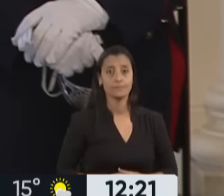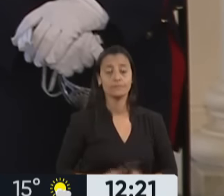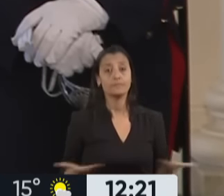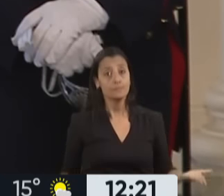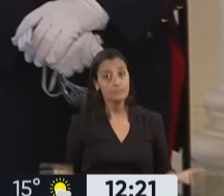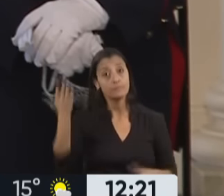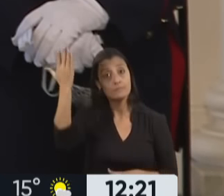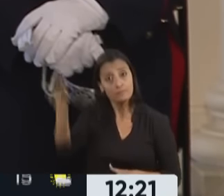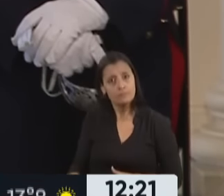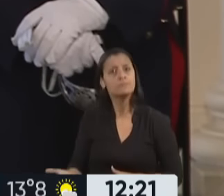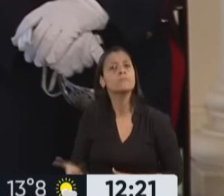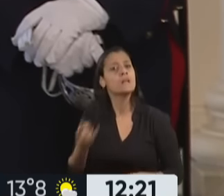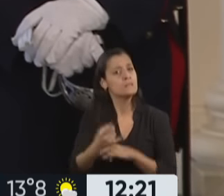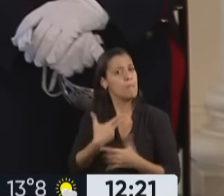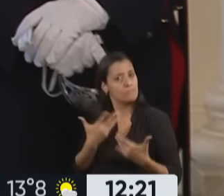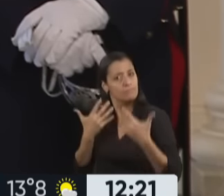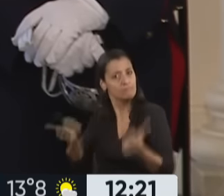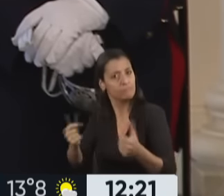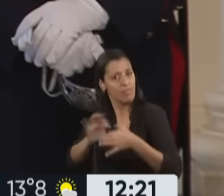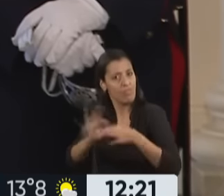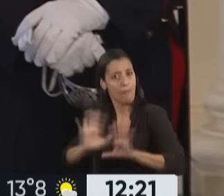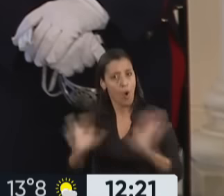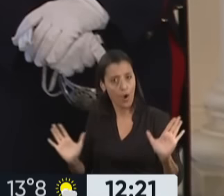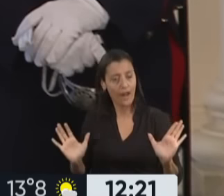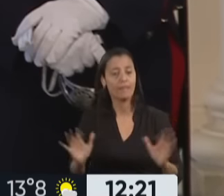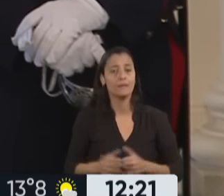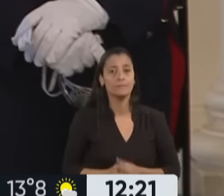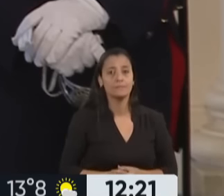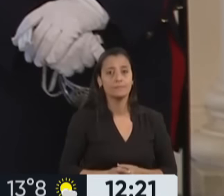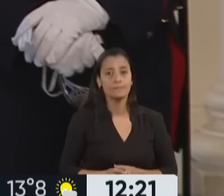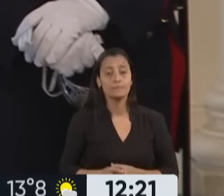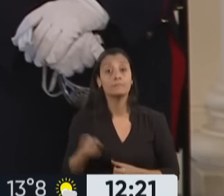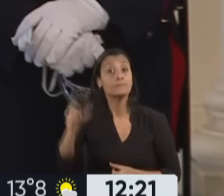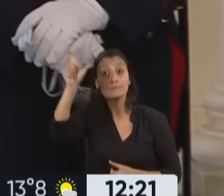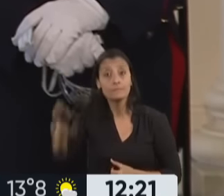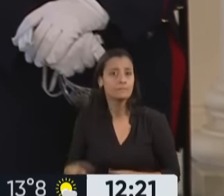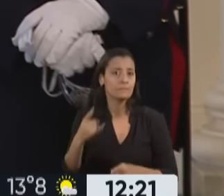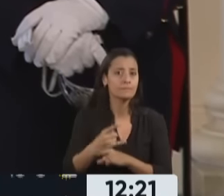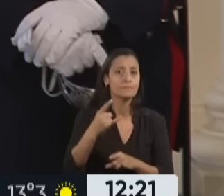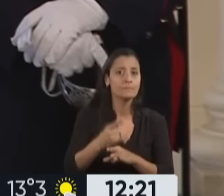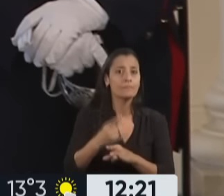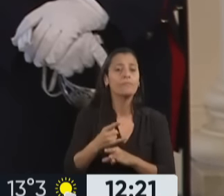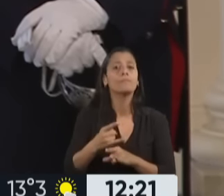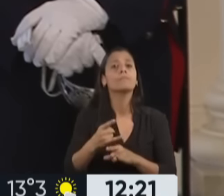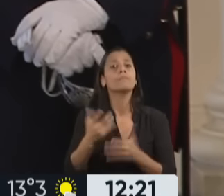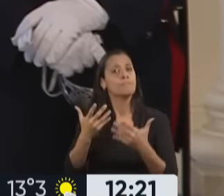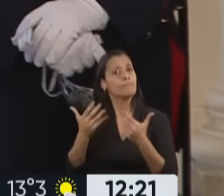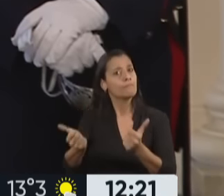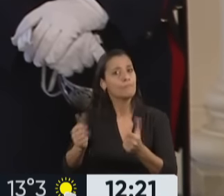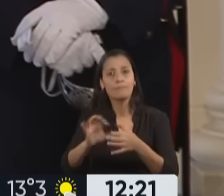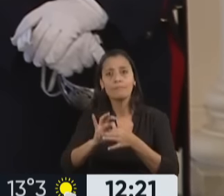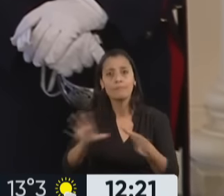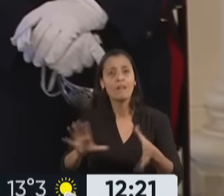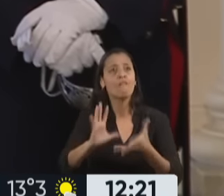Como buen demócrata, al decir de Camus, que definía la democracia de